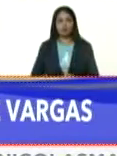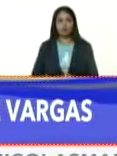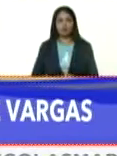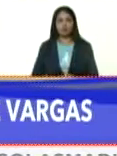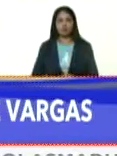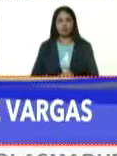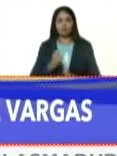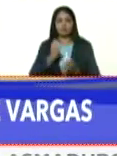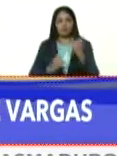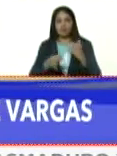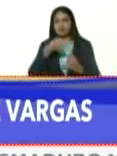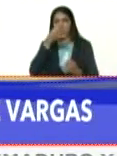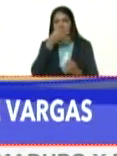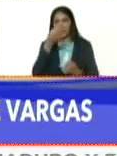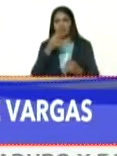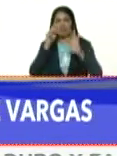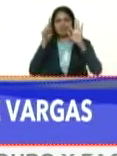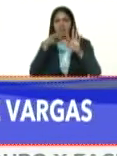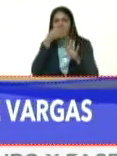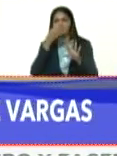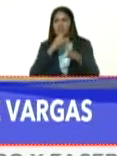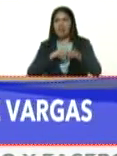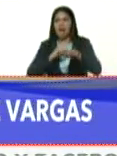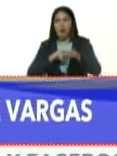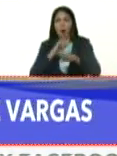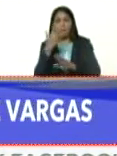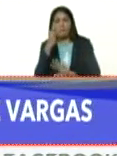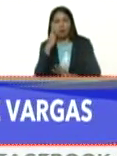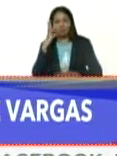Final de la tarde, 6 de la tarde, a esta hora exactamente.